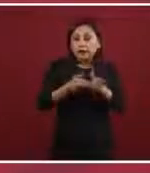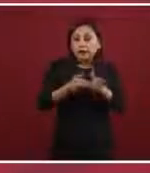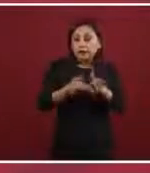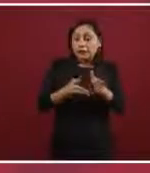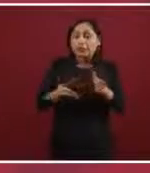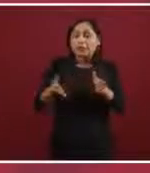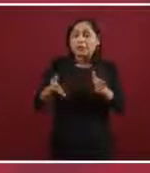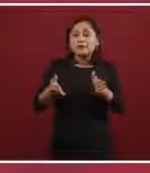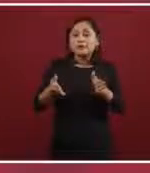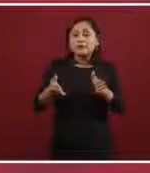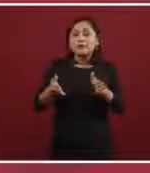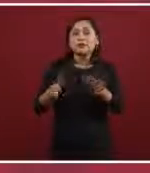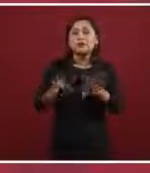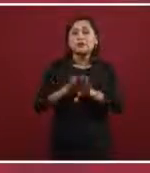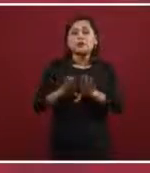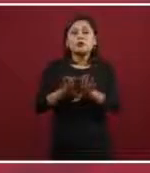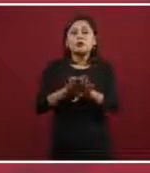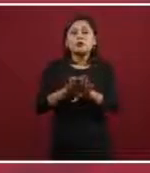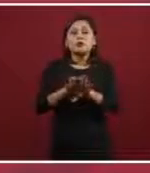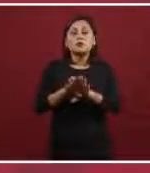pues las inercias